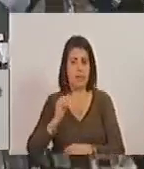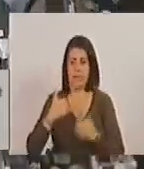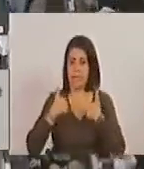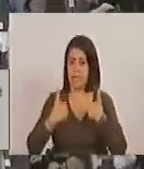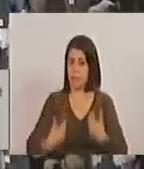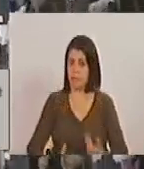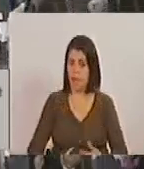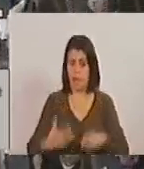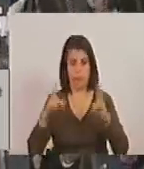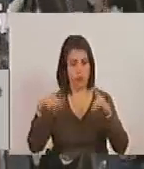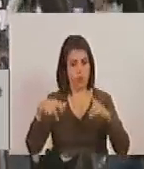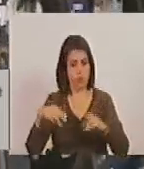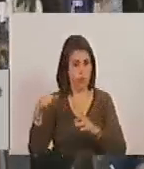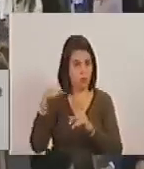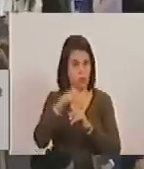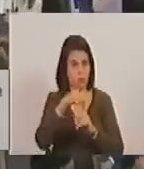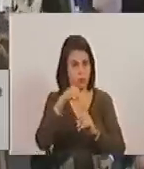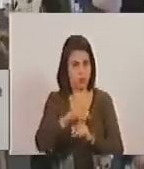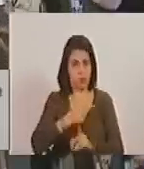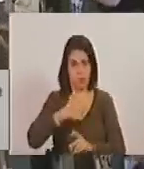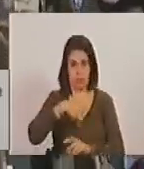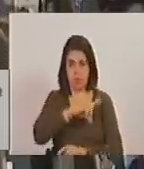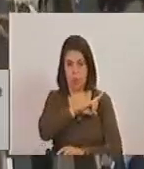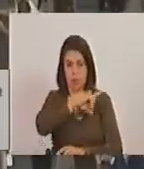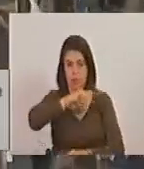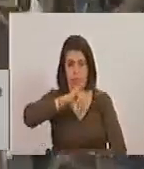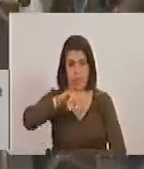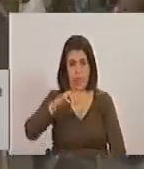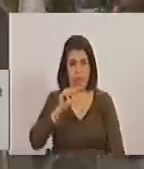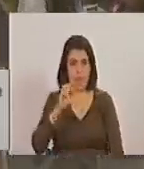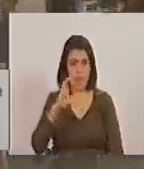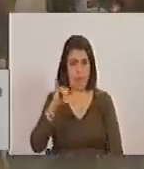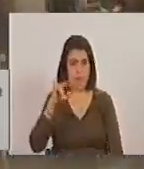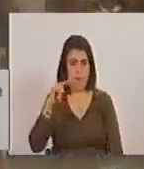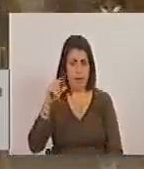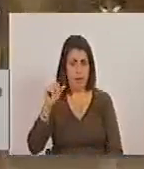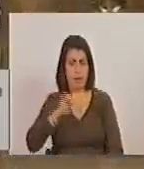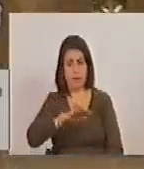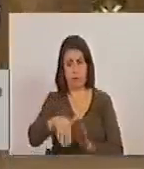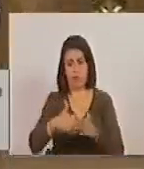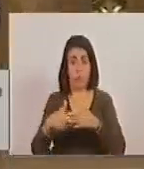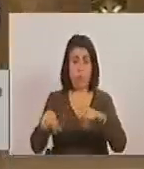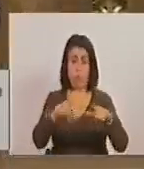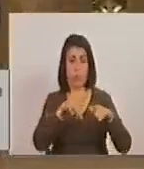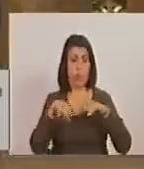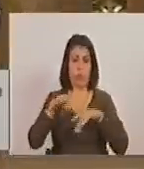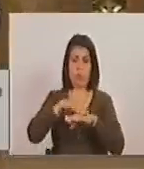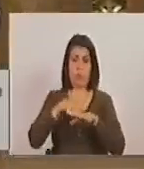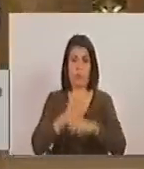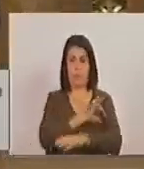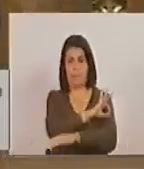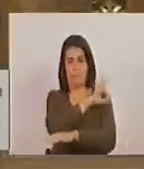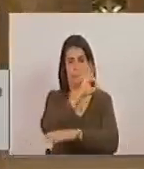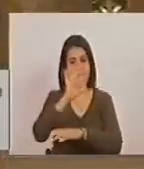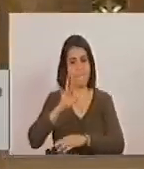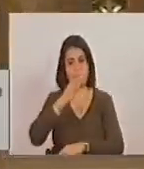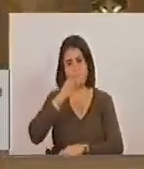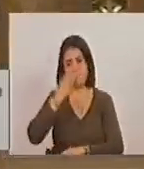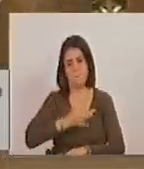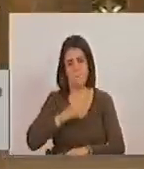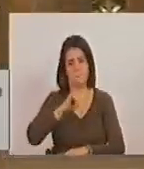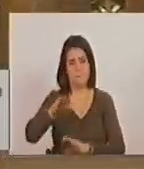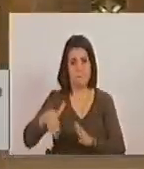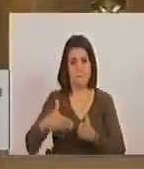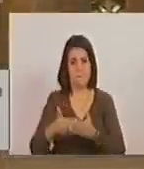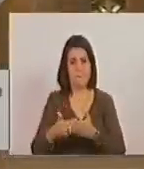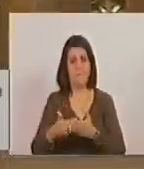incansable luchadora, nuestra comandante Jacinta, que caminó por toda la tierra, por todo Barquisimeto para garantizar